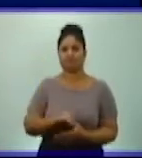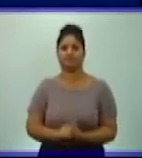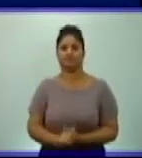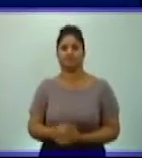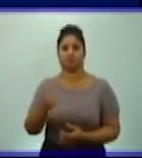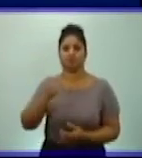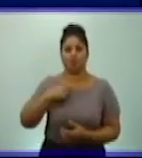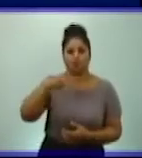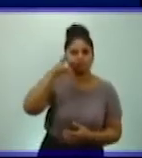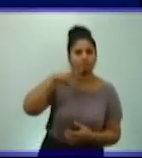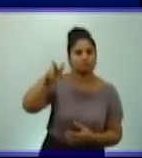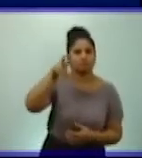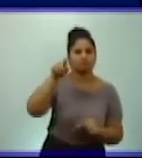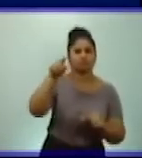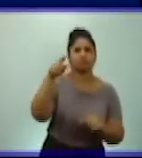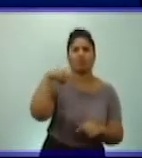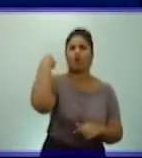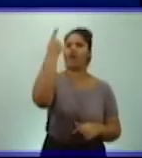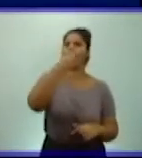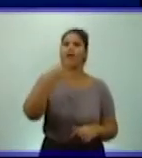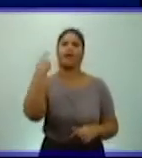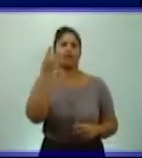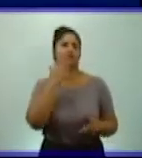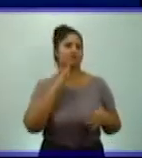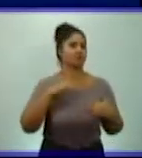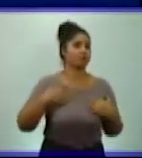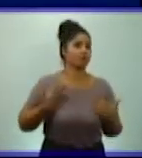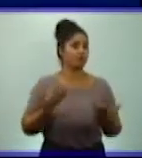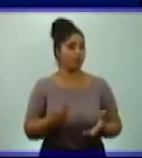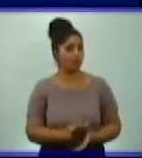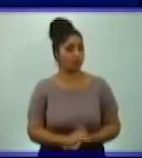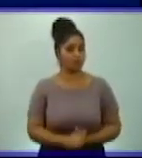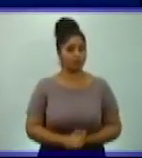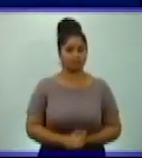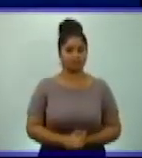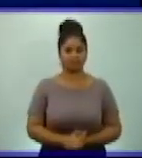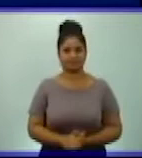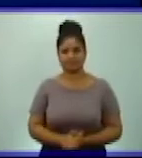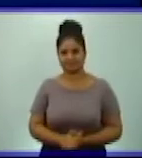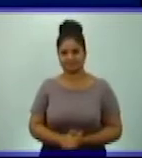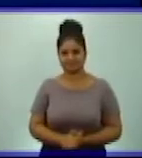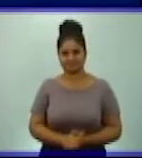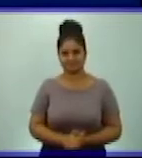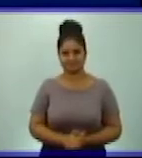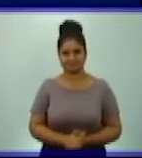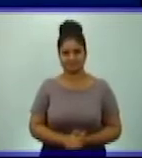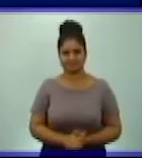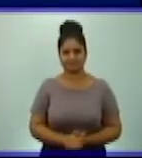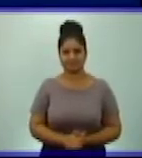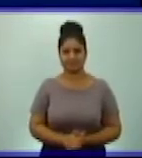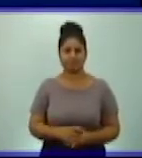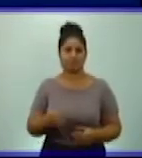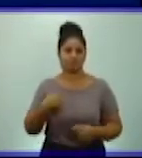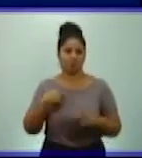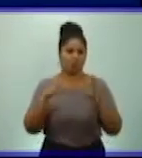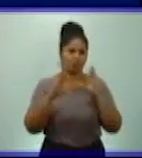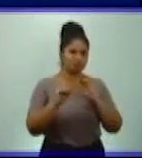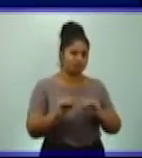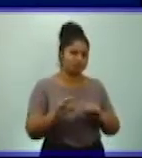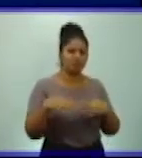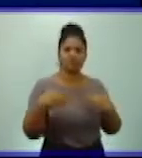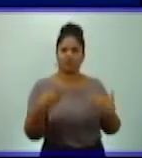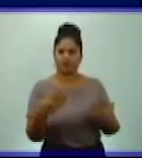las acciones que no convence al amante de lo que le está diciendo. No lo persuade, como bien dice